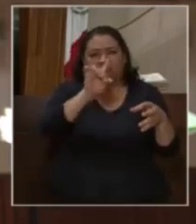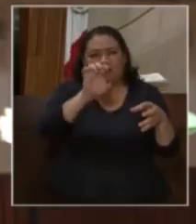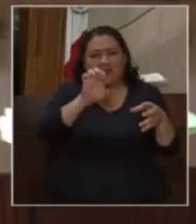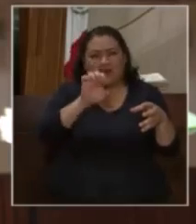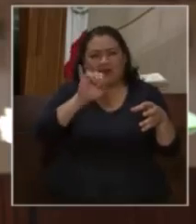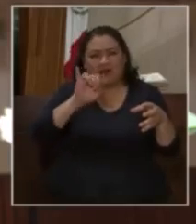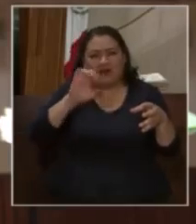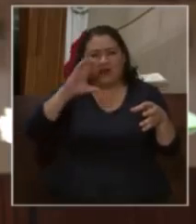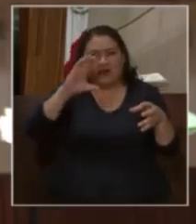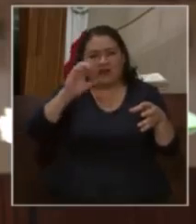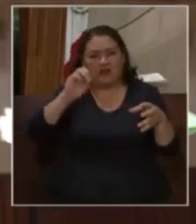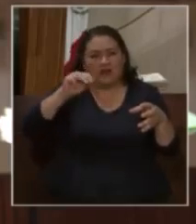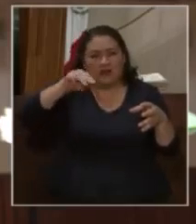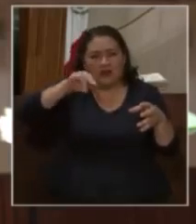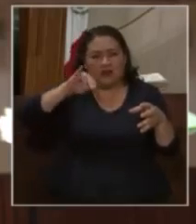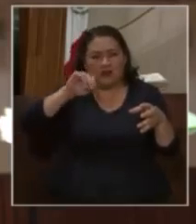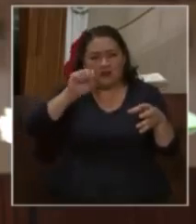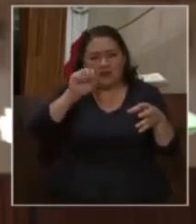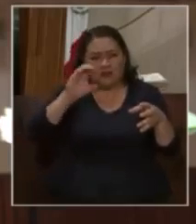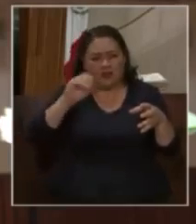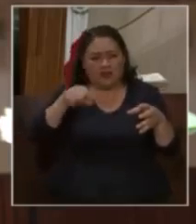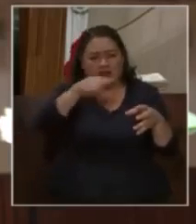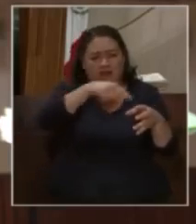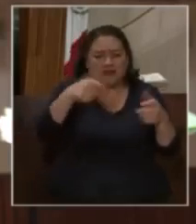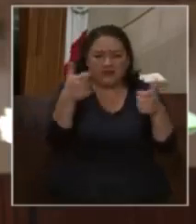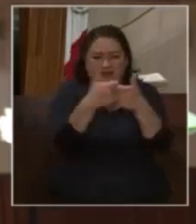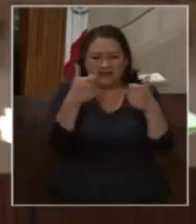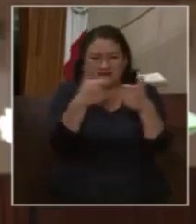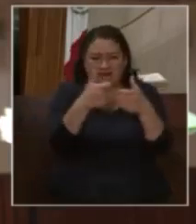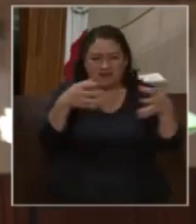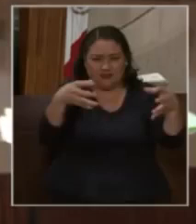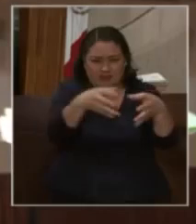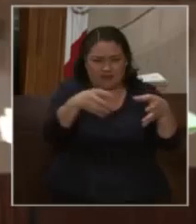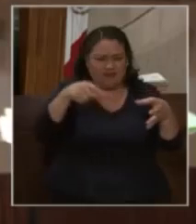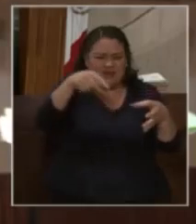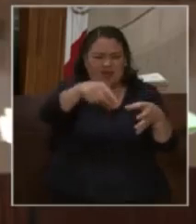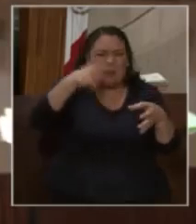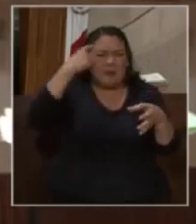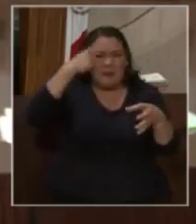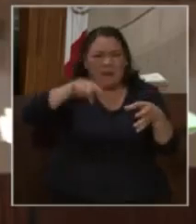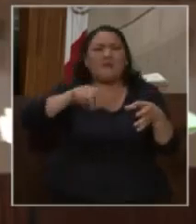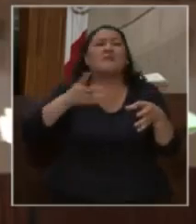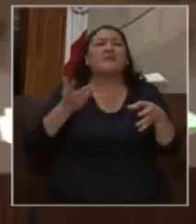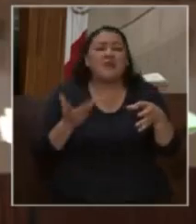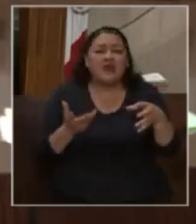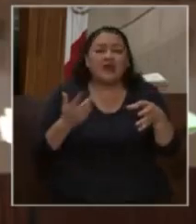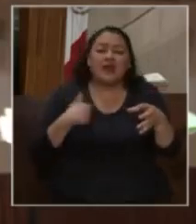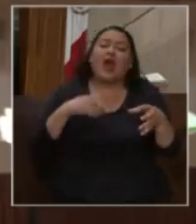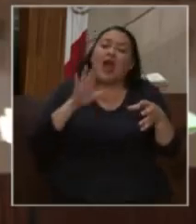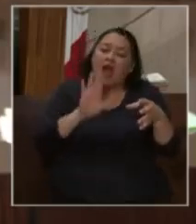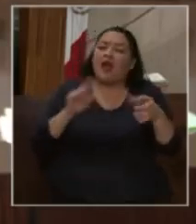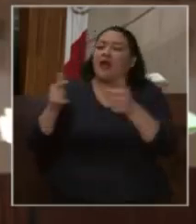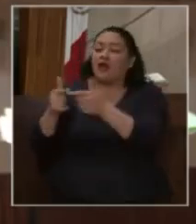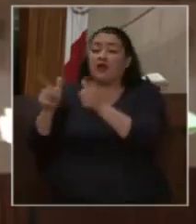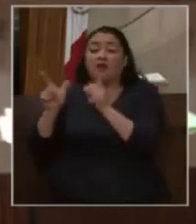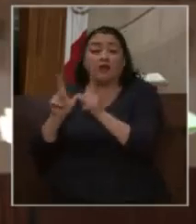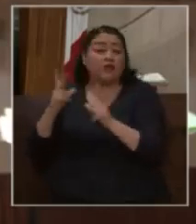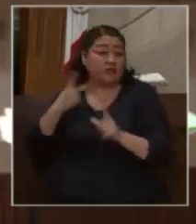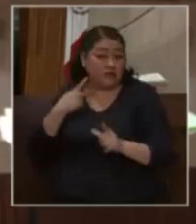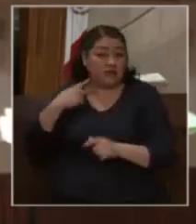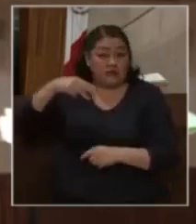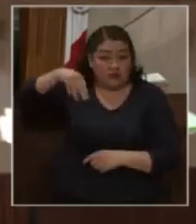que es precisamente ayudar a personas vinculadas con ese partido